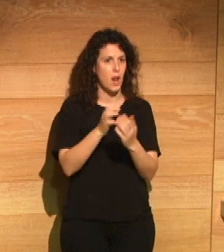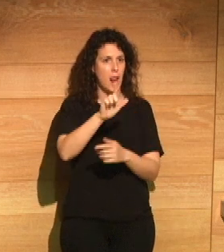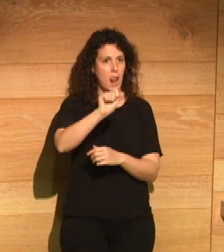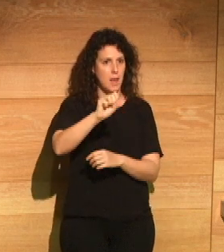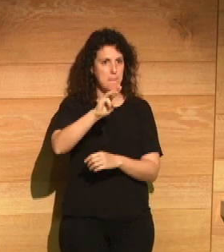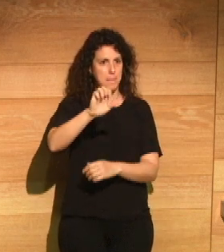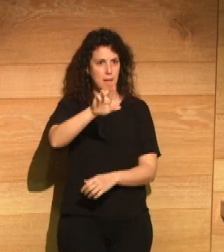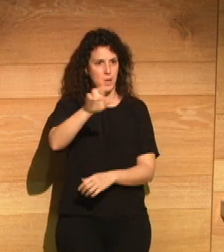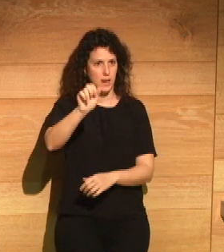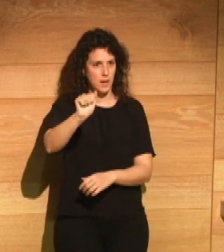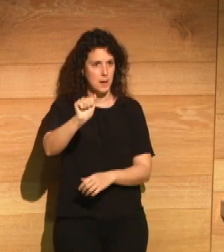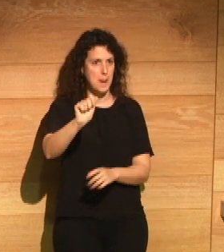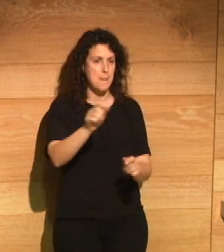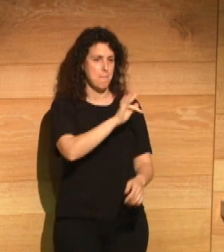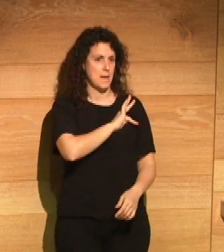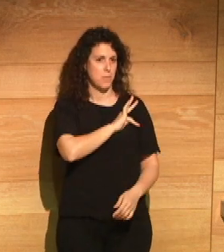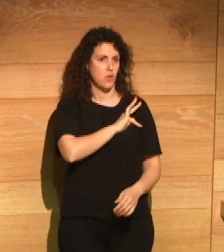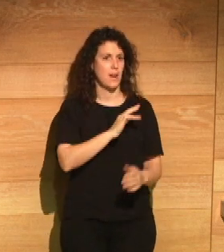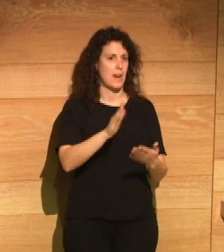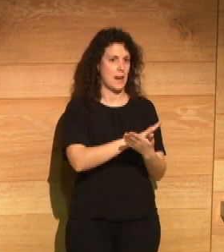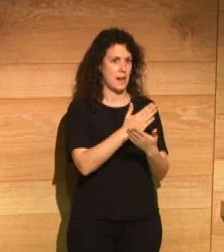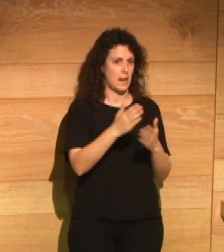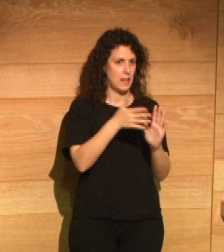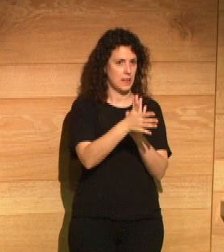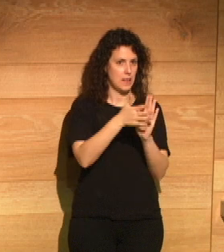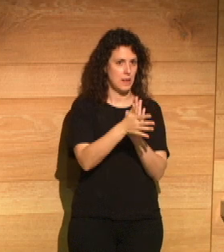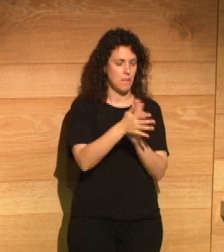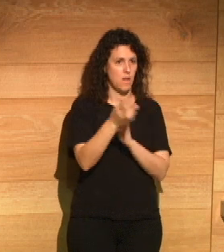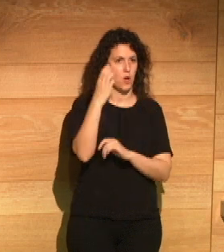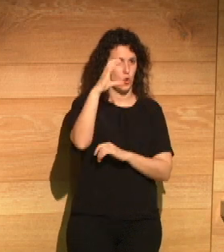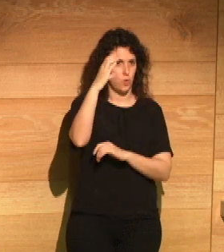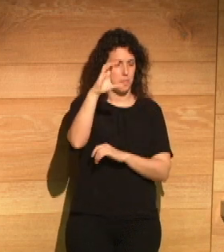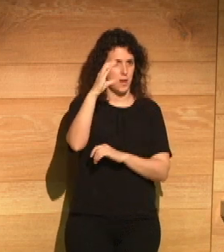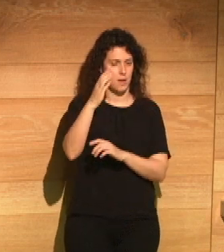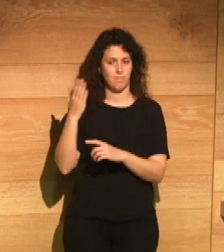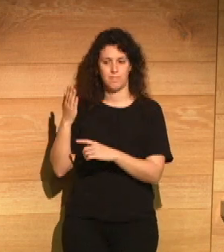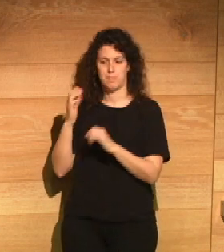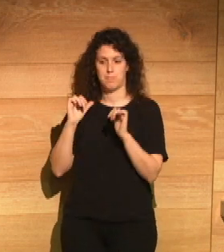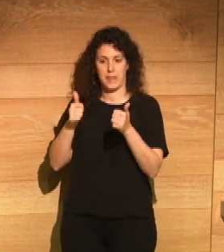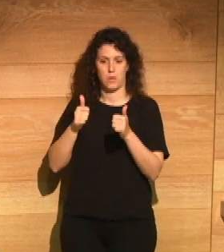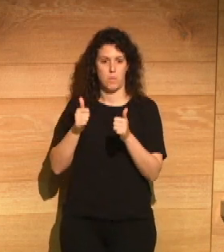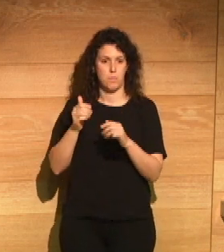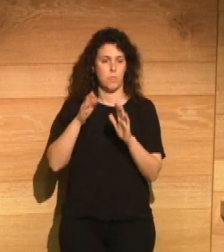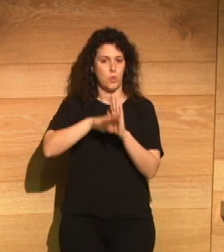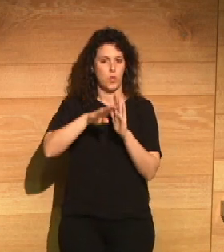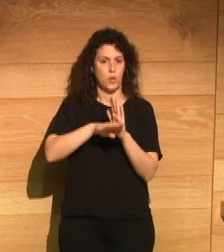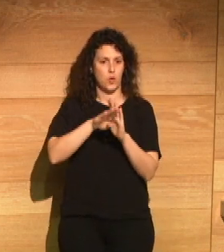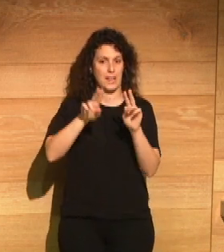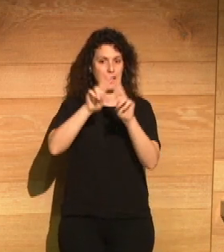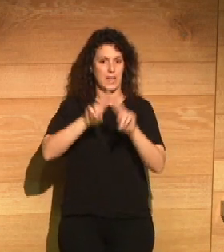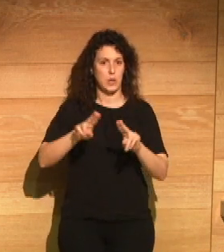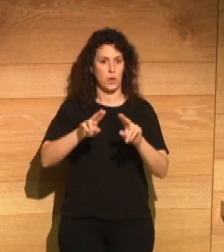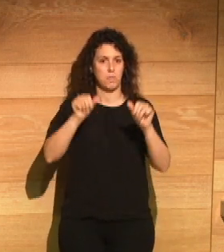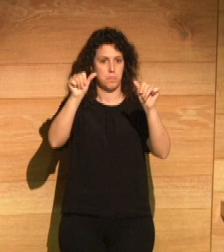le valió el Premio de Narrativa Colombiana y le abrió puertas hacia su proyección internacional con una candidatura en